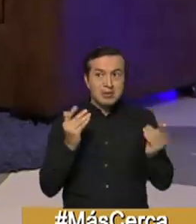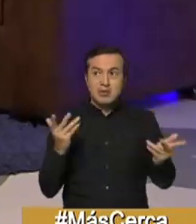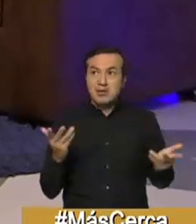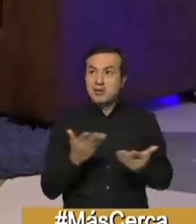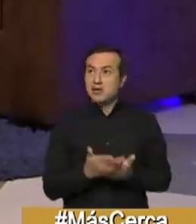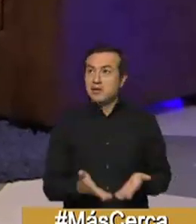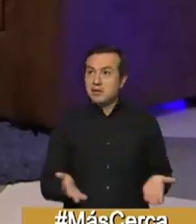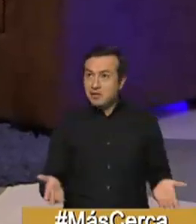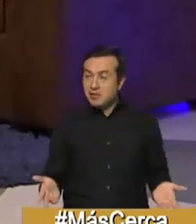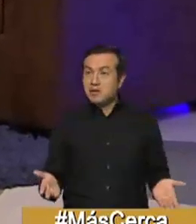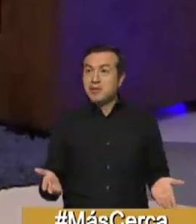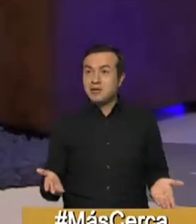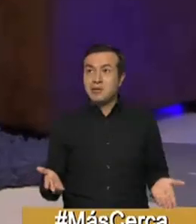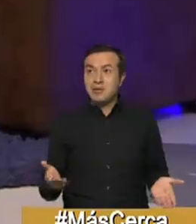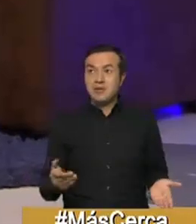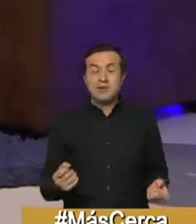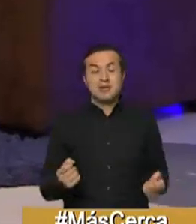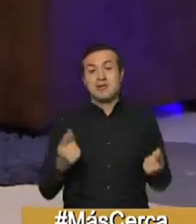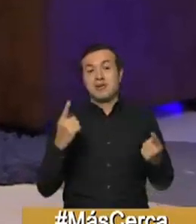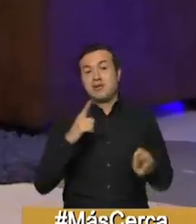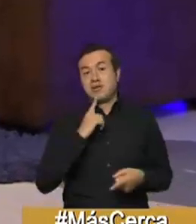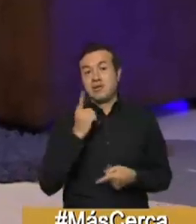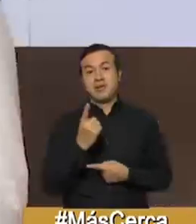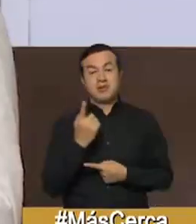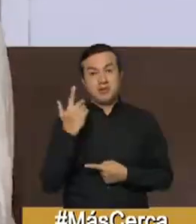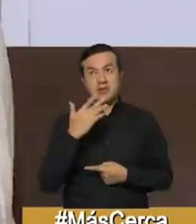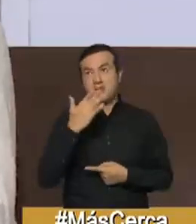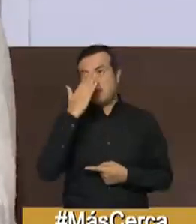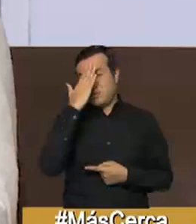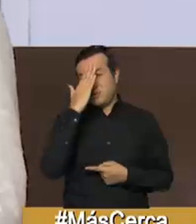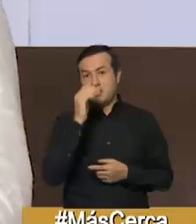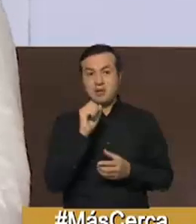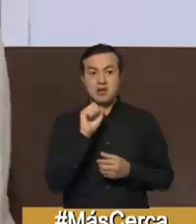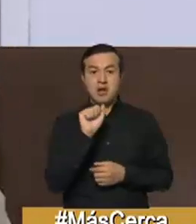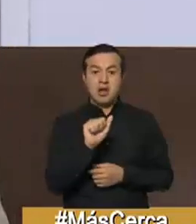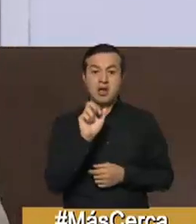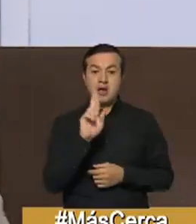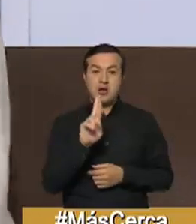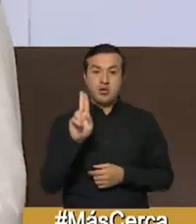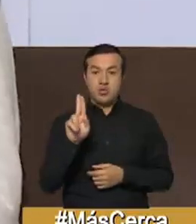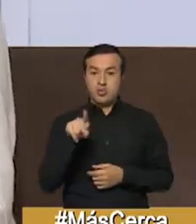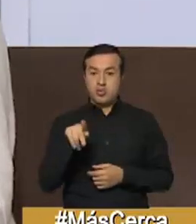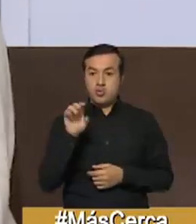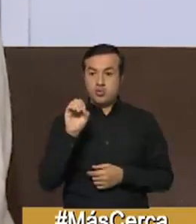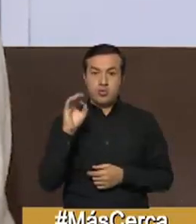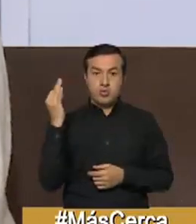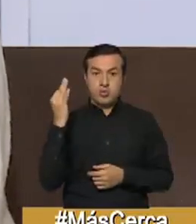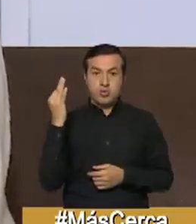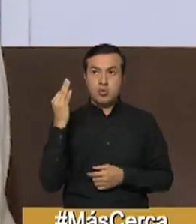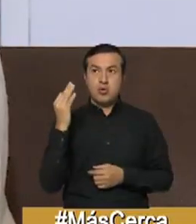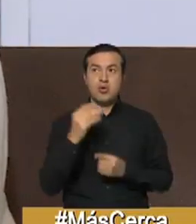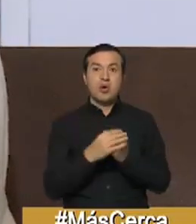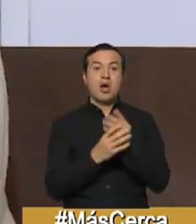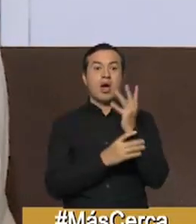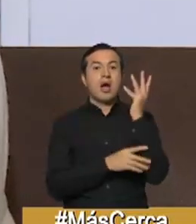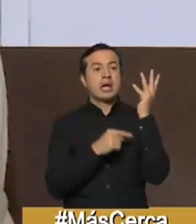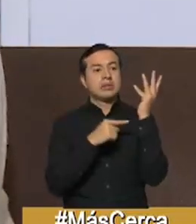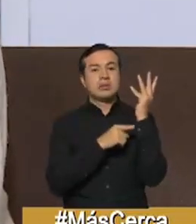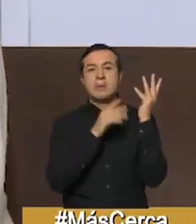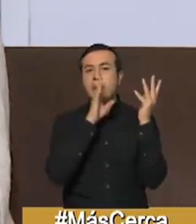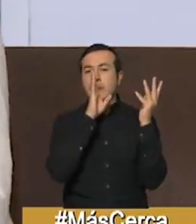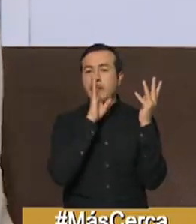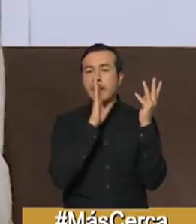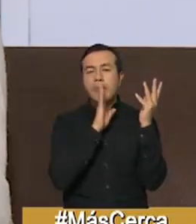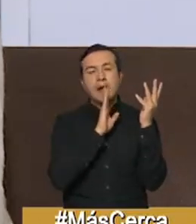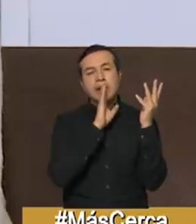Porque, y me parece espectacular porque al arupo se le conoce como el árbol de la paciencia. Así es.